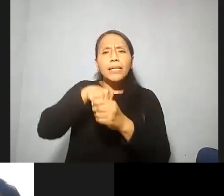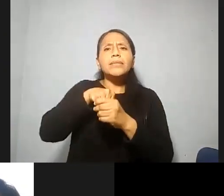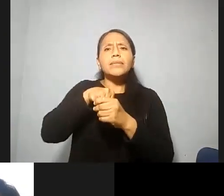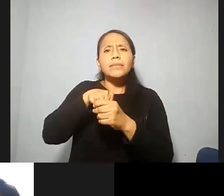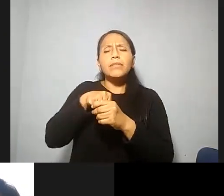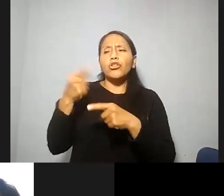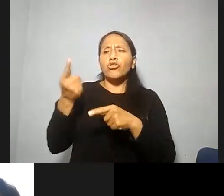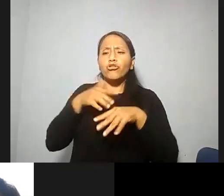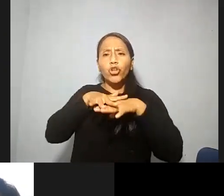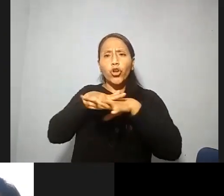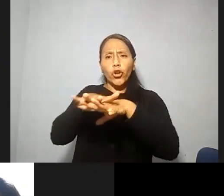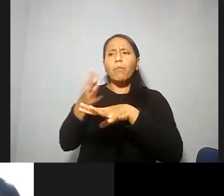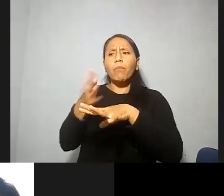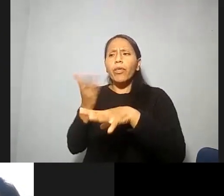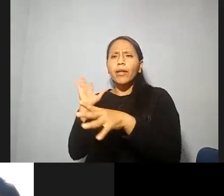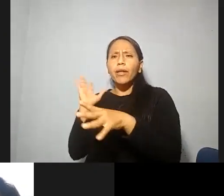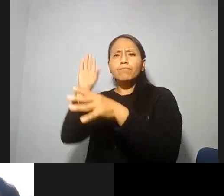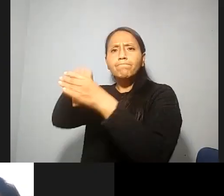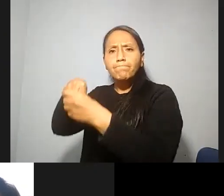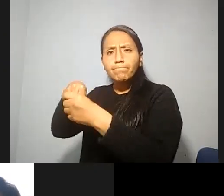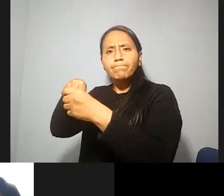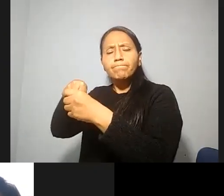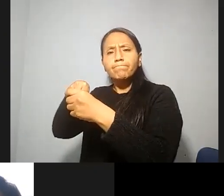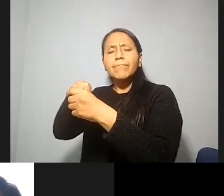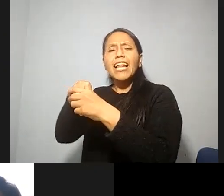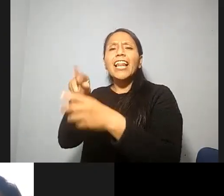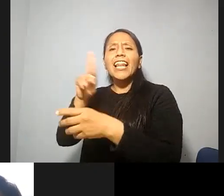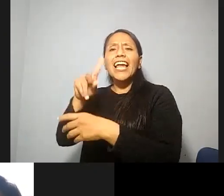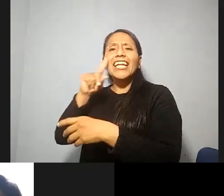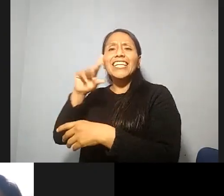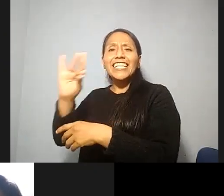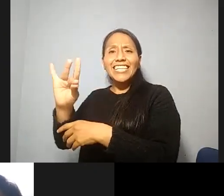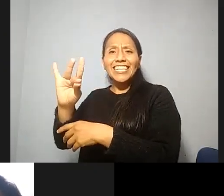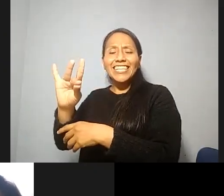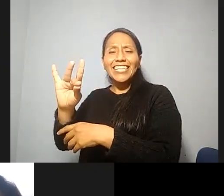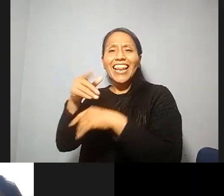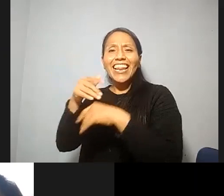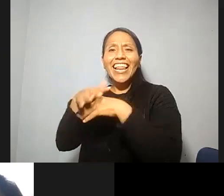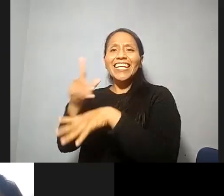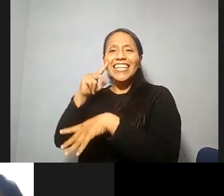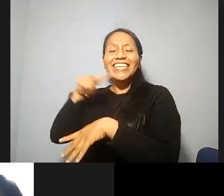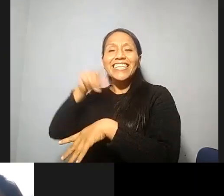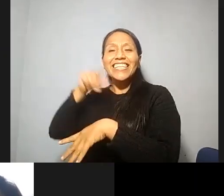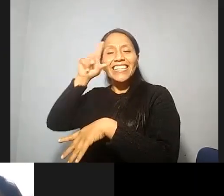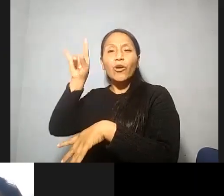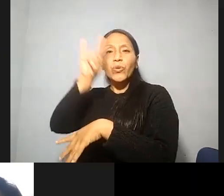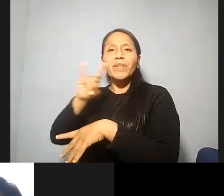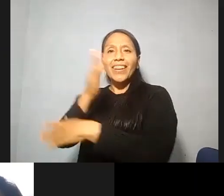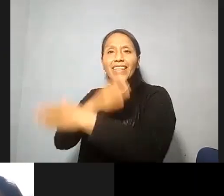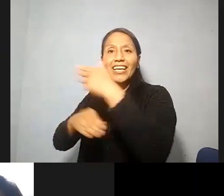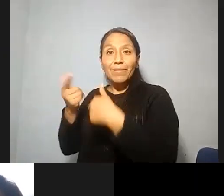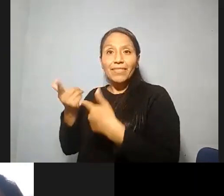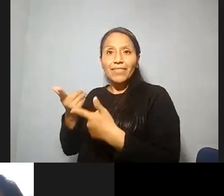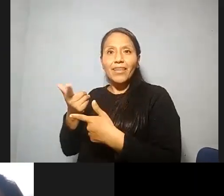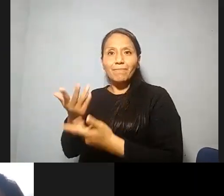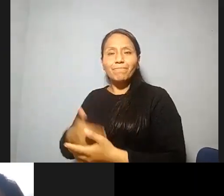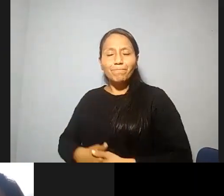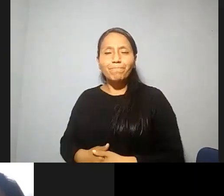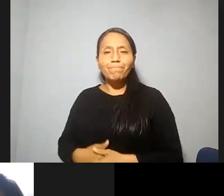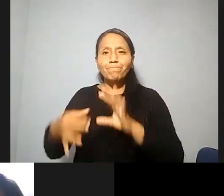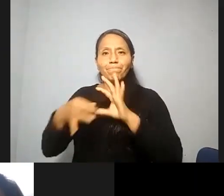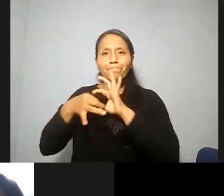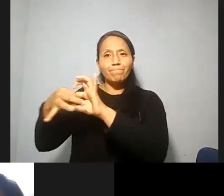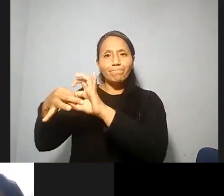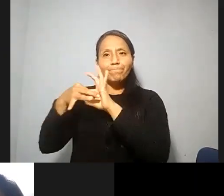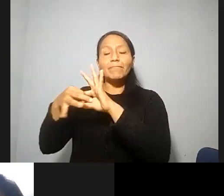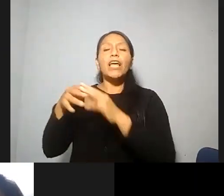dentro de la RIT, la Red Interuniversitaria de Discapacidad, ¿sí? Si bien sé